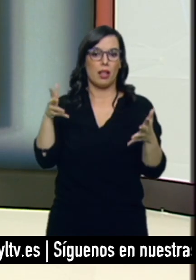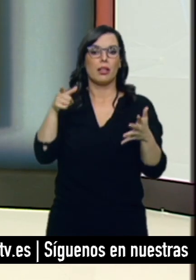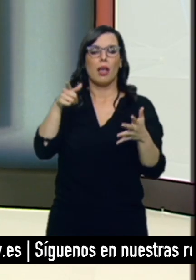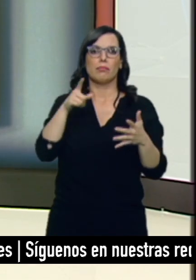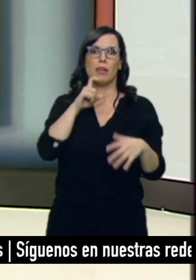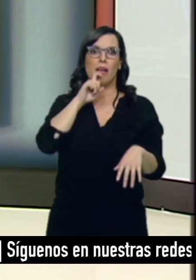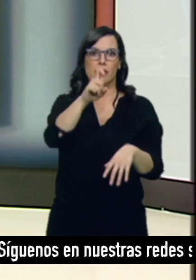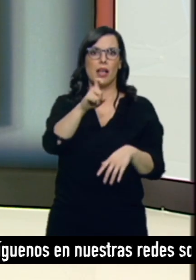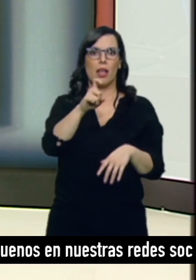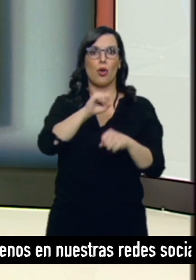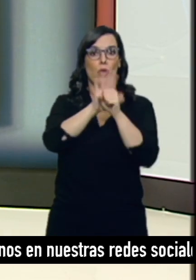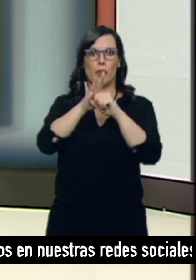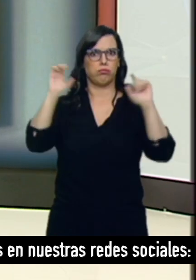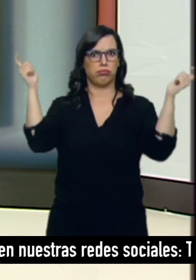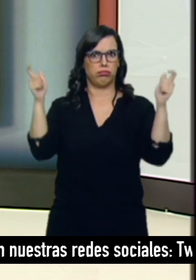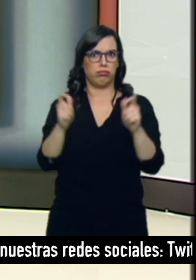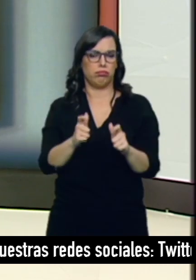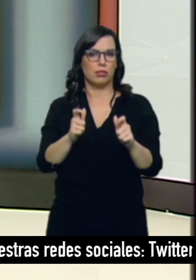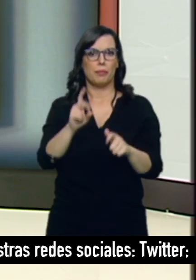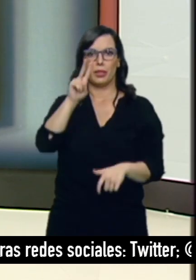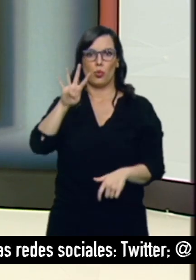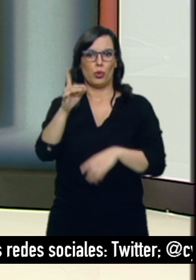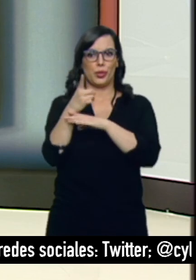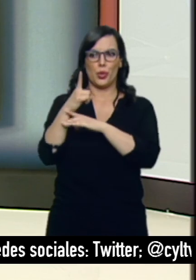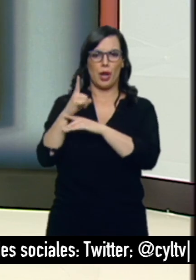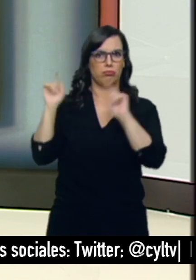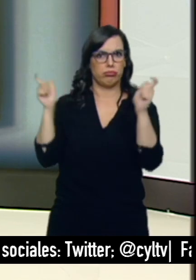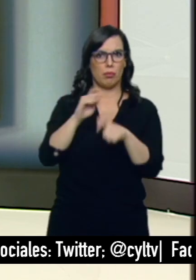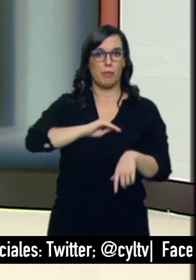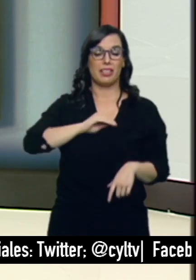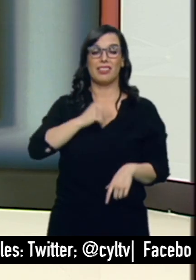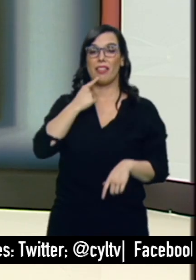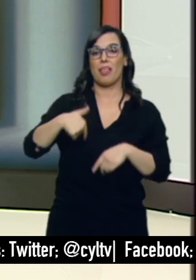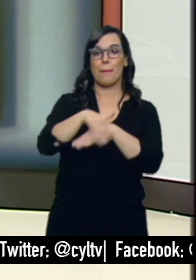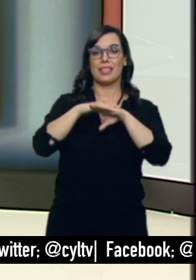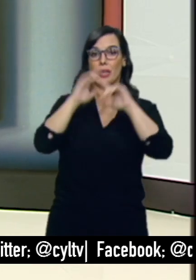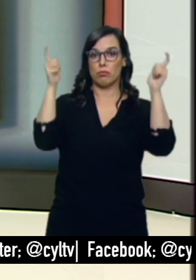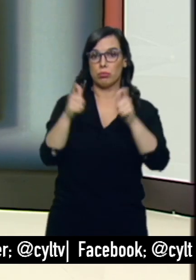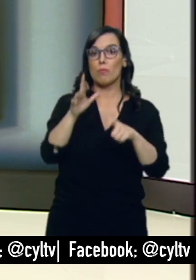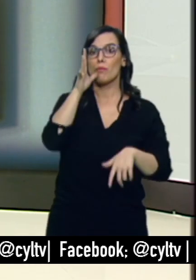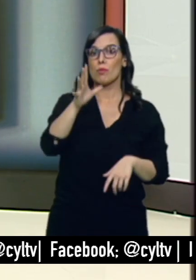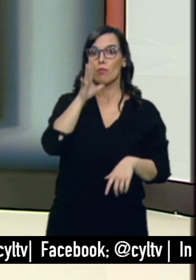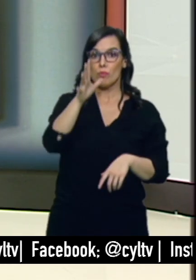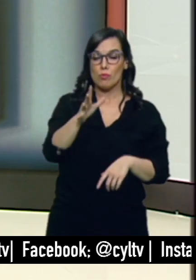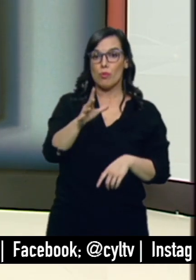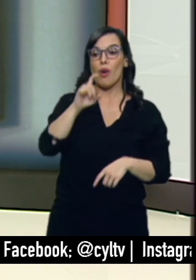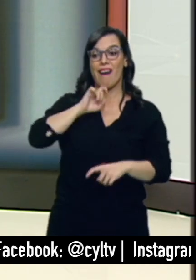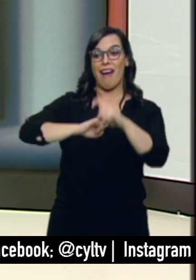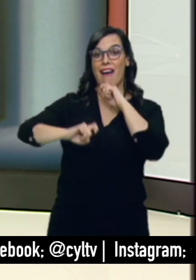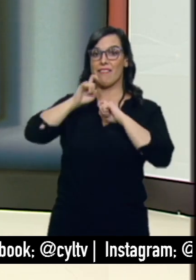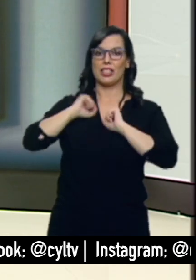de los casos de coronavirus en las últimas 24 horas. El Ministerio de Sanidad achaca ese descenso a un retraso en las